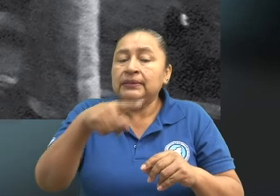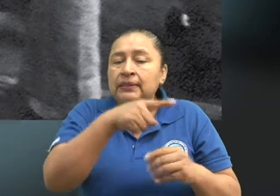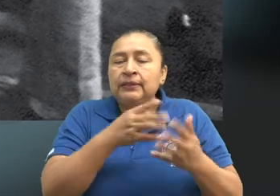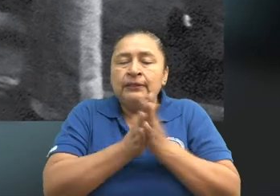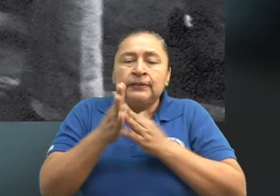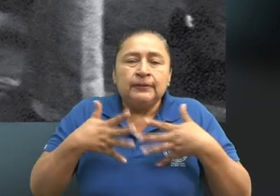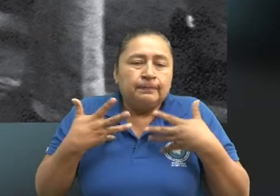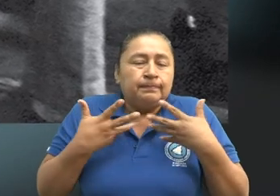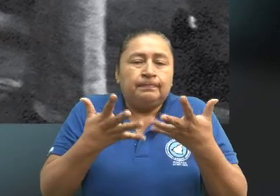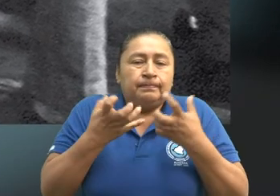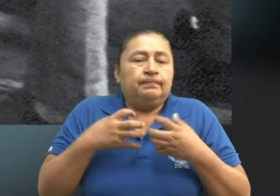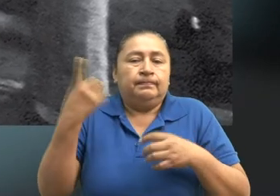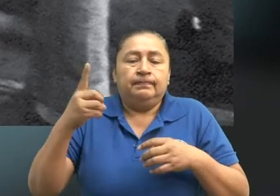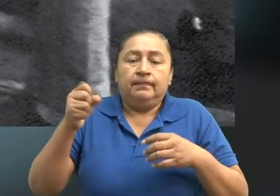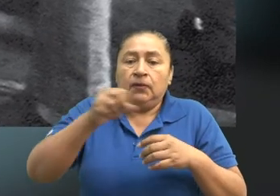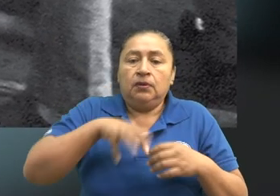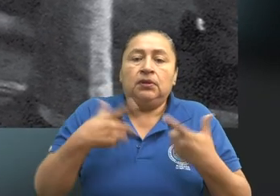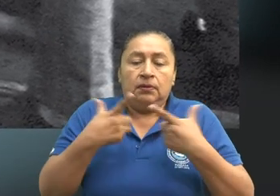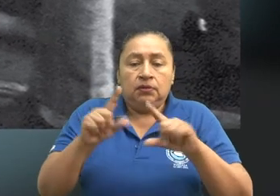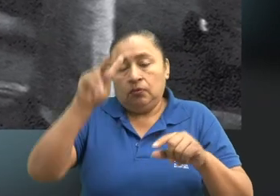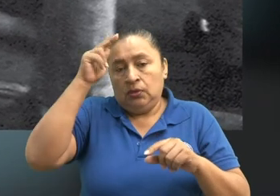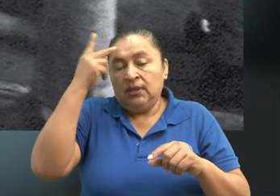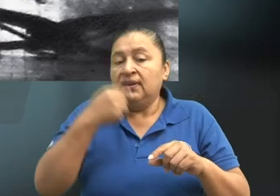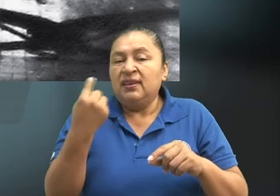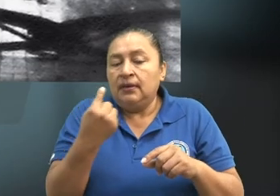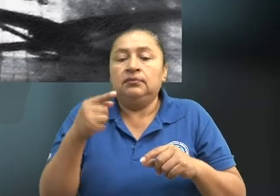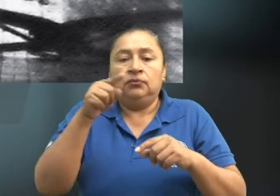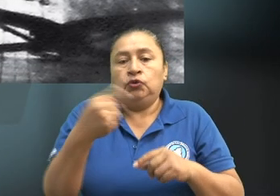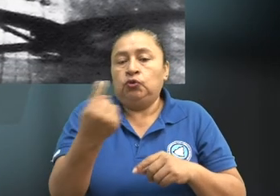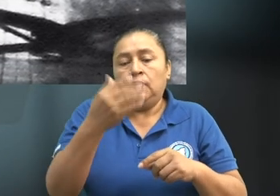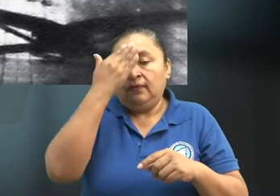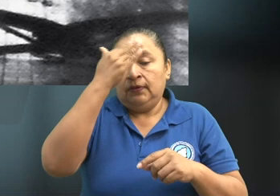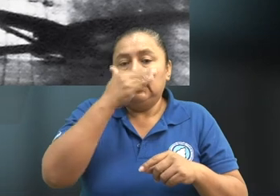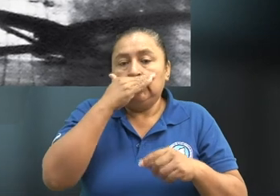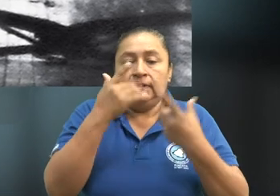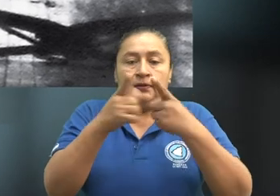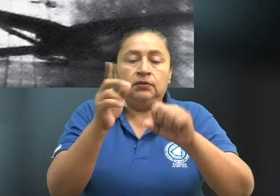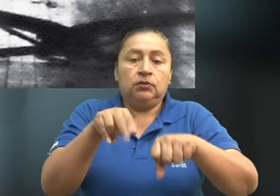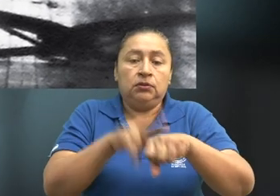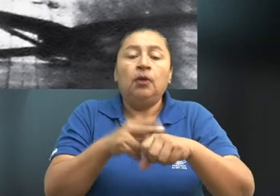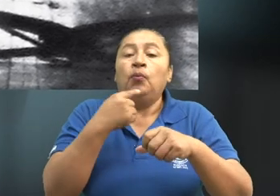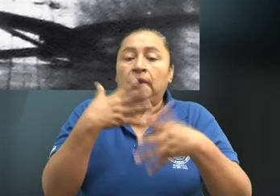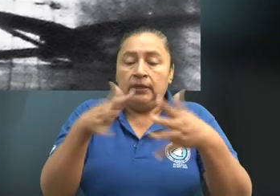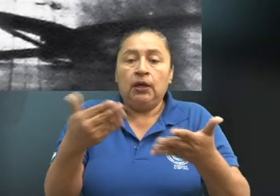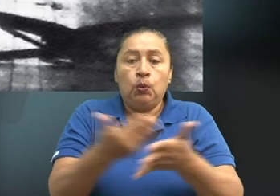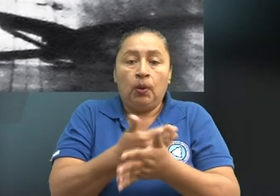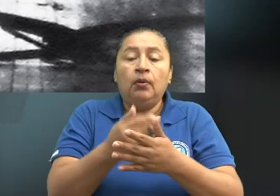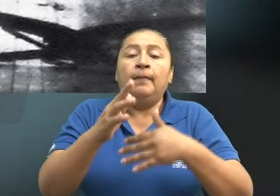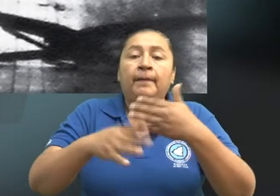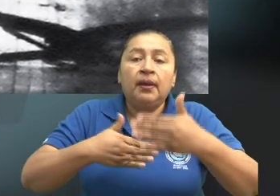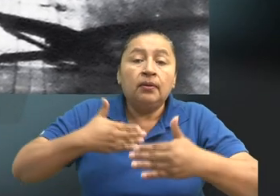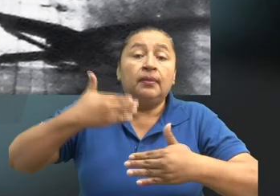ansia de derechos sociales, de liberación política? El Frente Sandinista de Liberación Nacional, ya que ya existía y va a tomar fuerza después